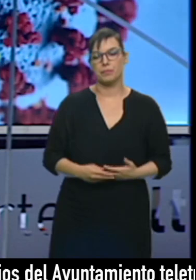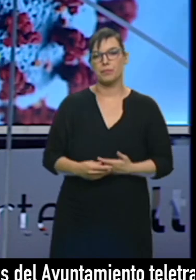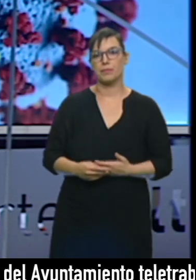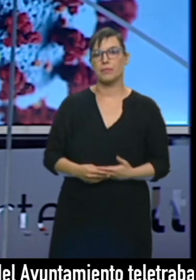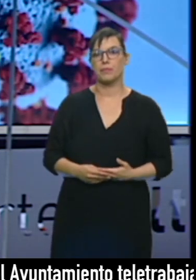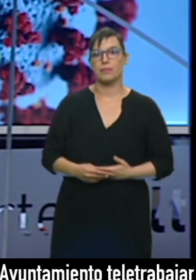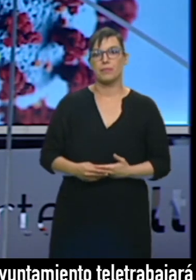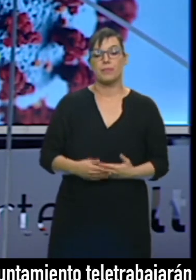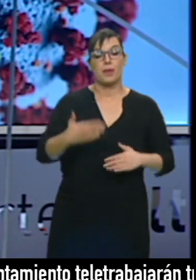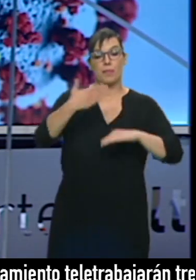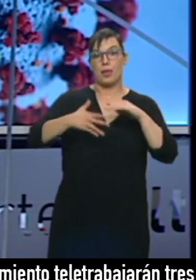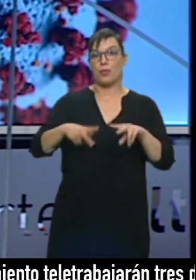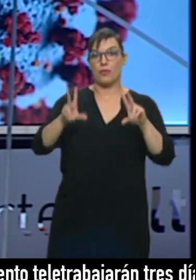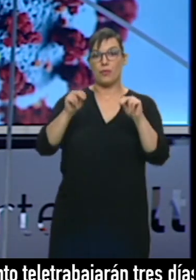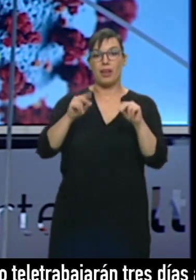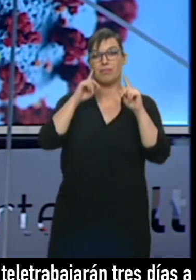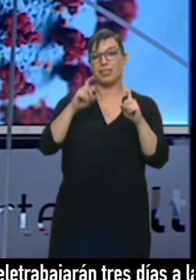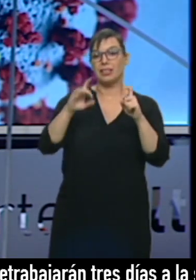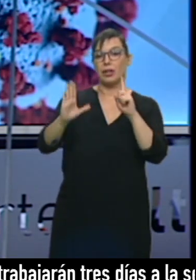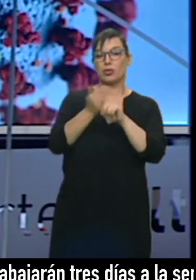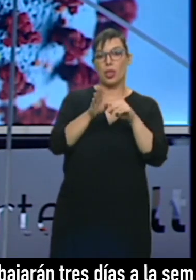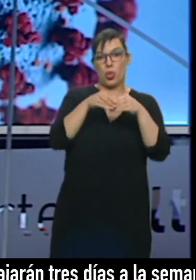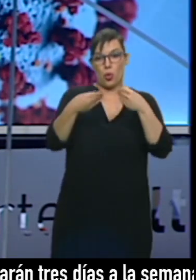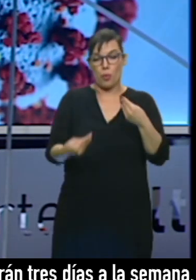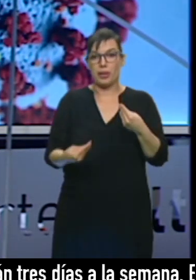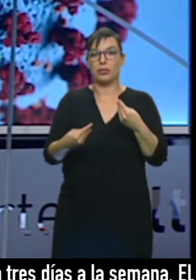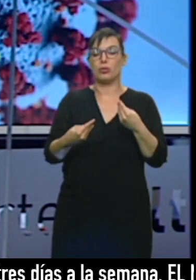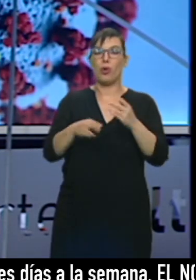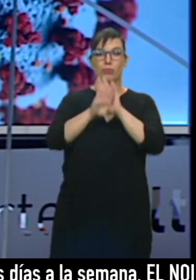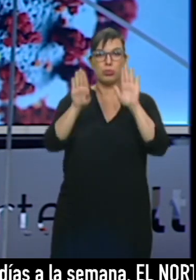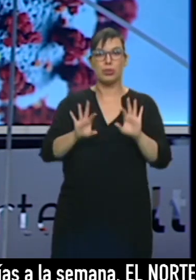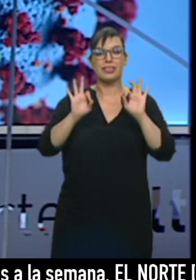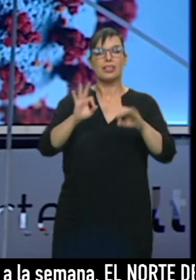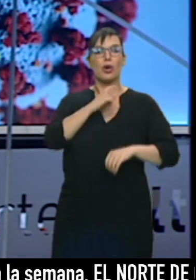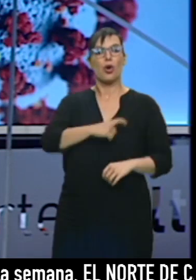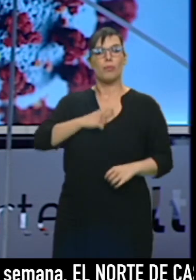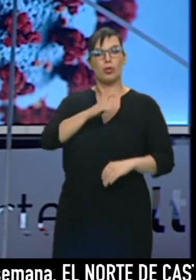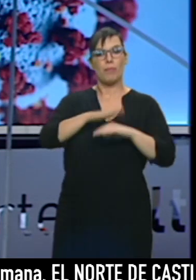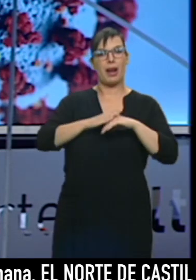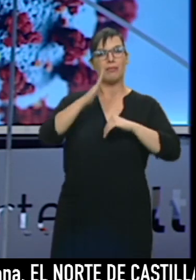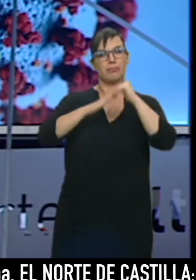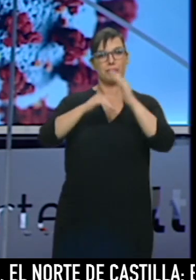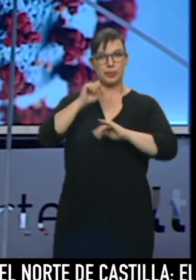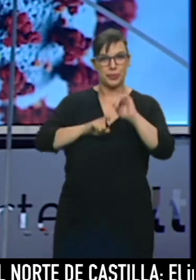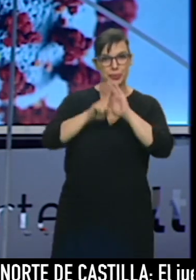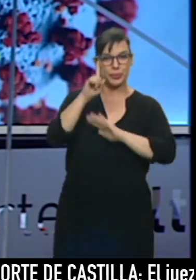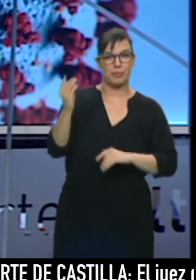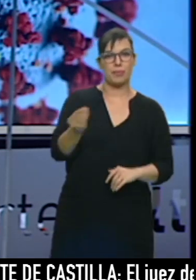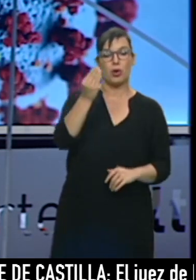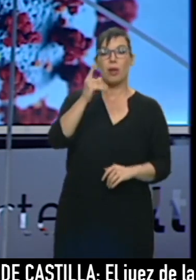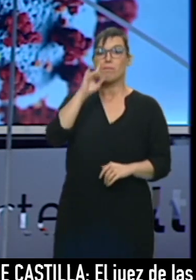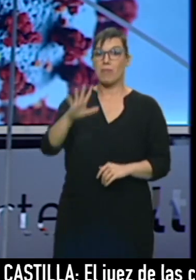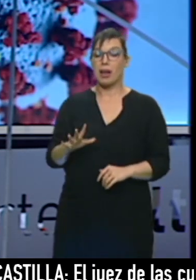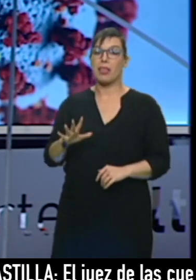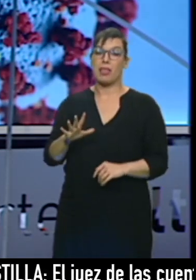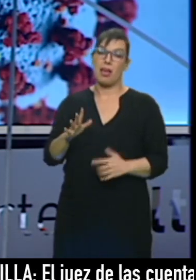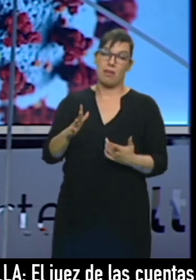Se acaba el plazo para intentar conseguir un documento final en la Comisión para la Reconstrucción. Y parece posible un acuerdo amplio en